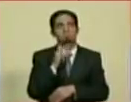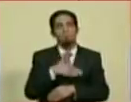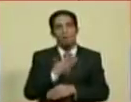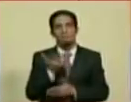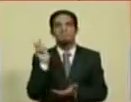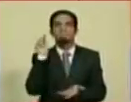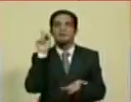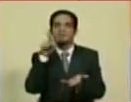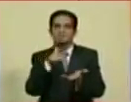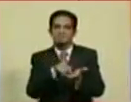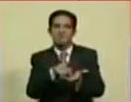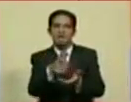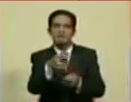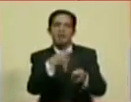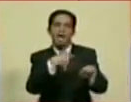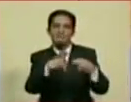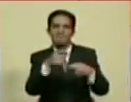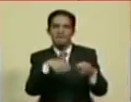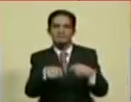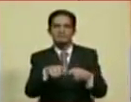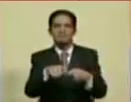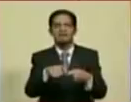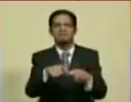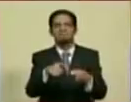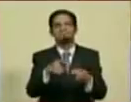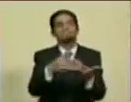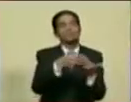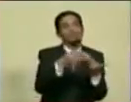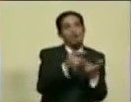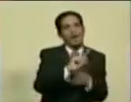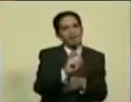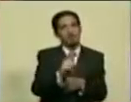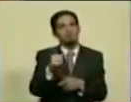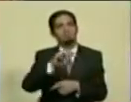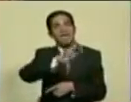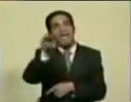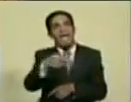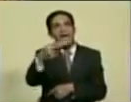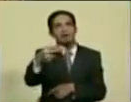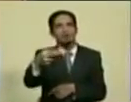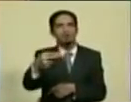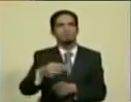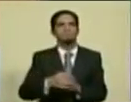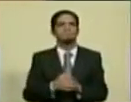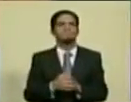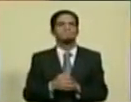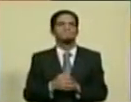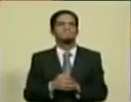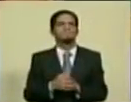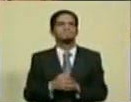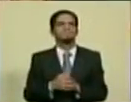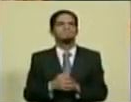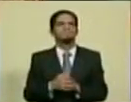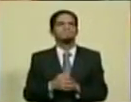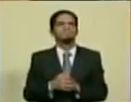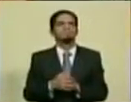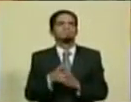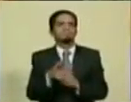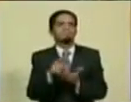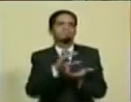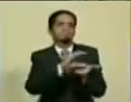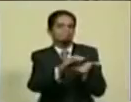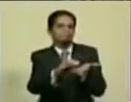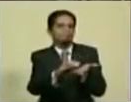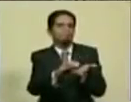cambiario nacional, bajo los mecanismos ya establecidos. Como ustedes saben, en primer lugar, posturas en el mercado cambiario a través de